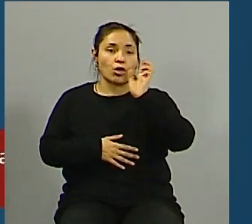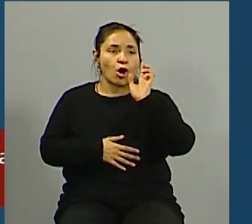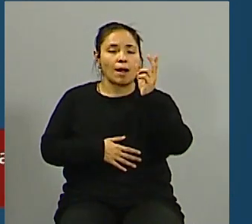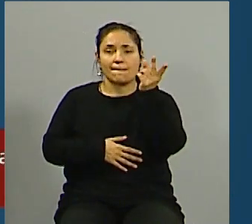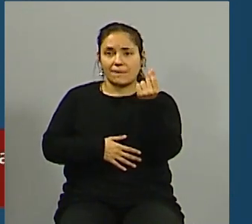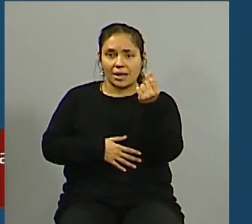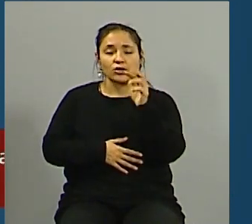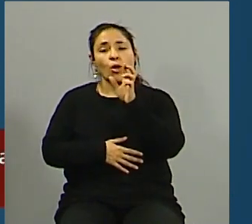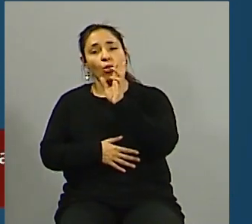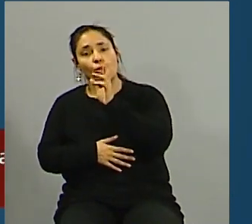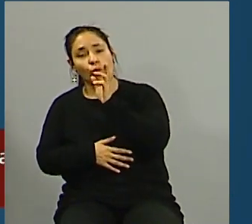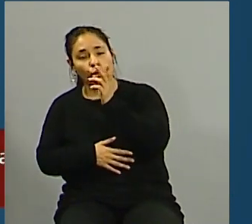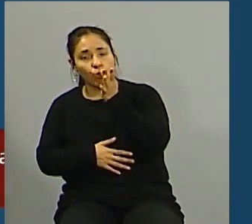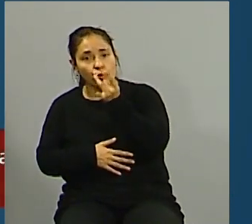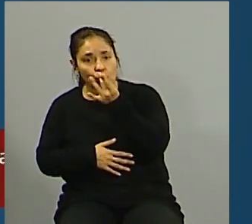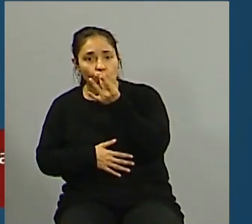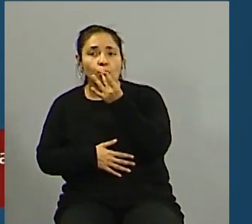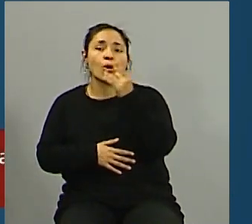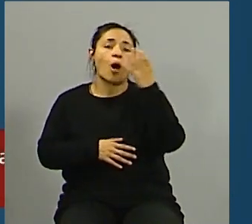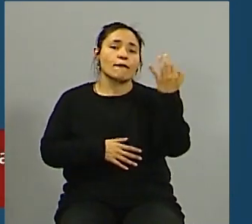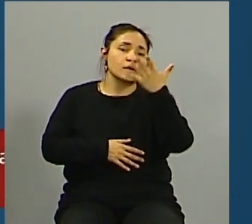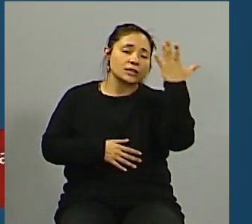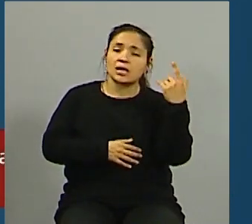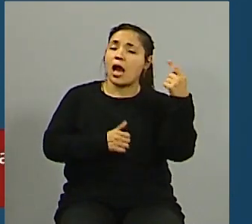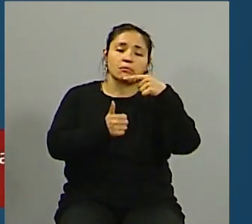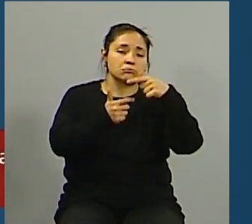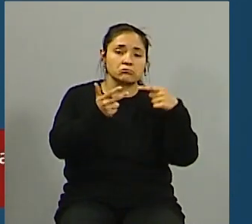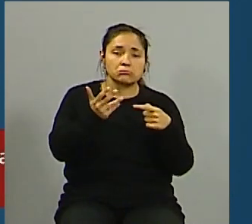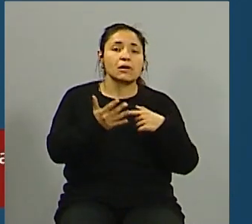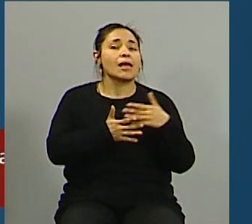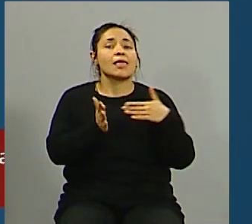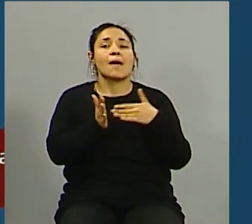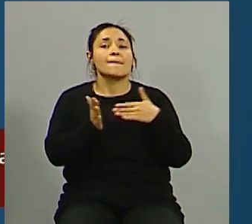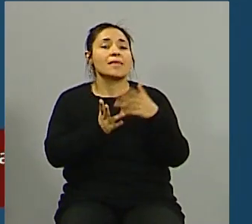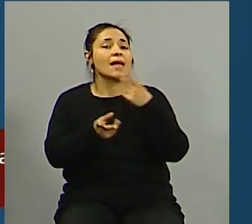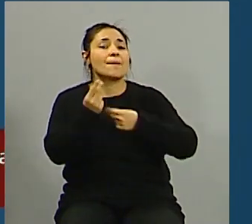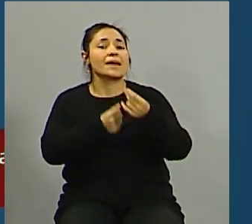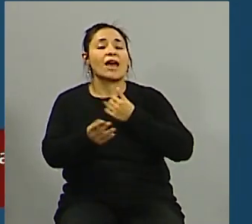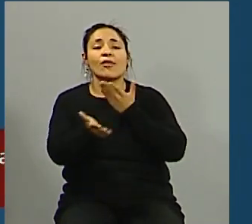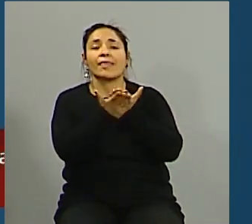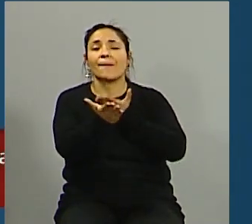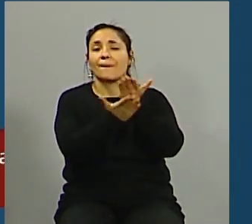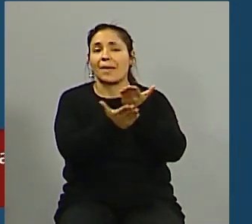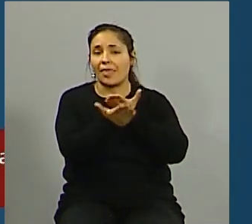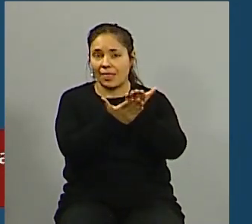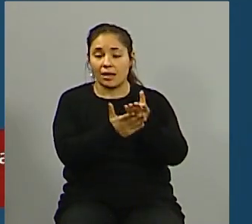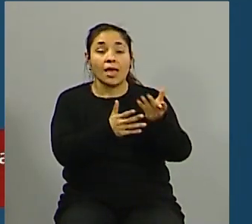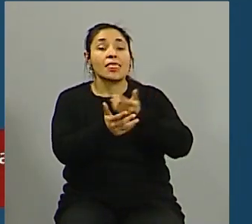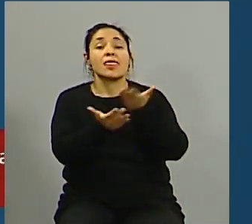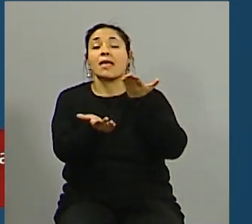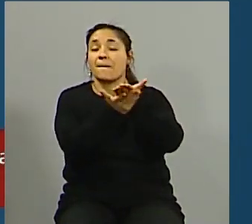ya sea del blue, del contado con liqui, del oficial, responden a un incremento en la demanda de mercado y este incremento en la